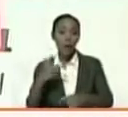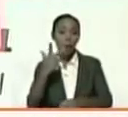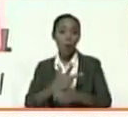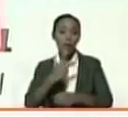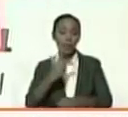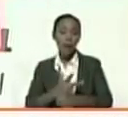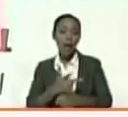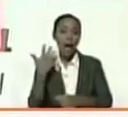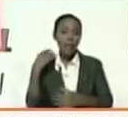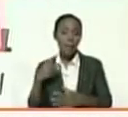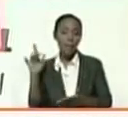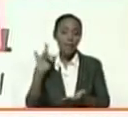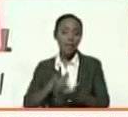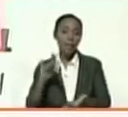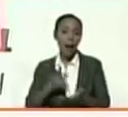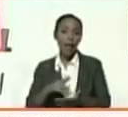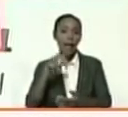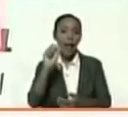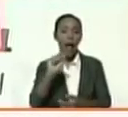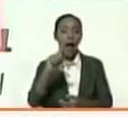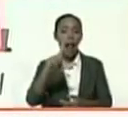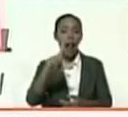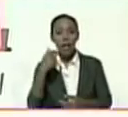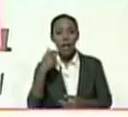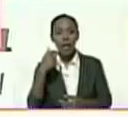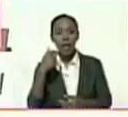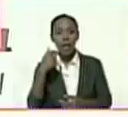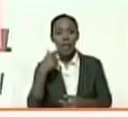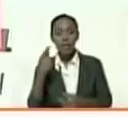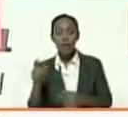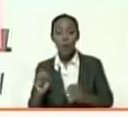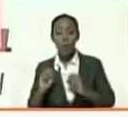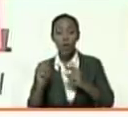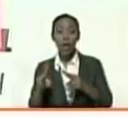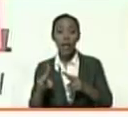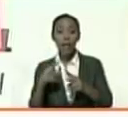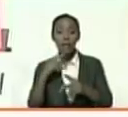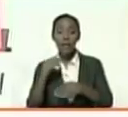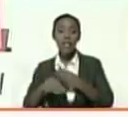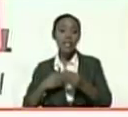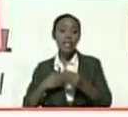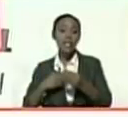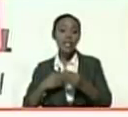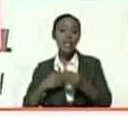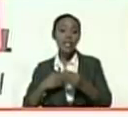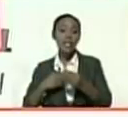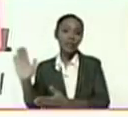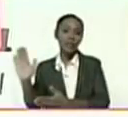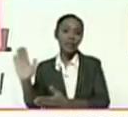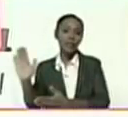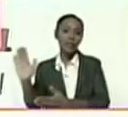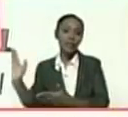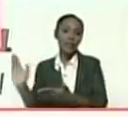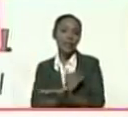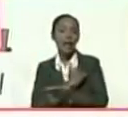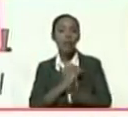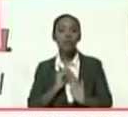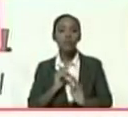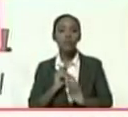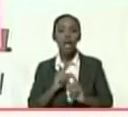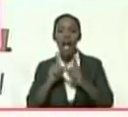ALBA. Y cuando se le dio la oportunidad, ¿qué hicieron? Lo tumbaron. Así es Estados